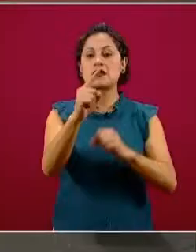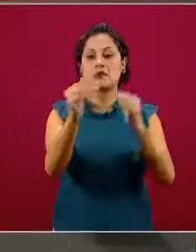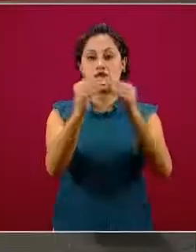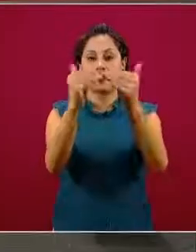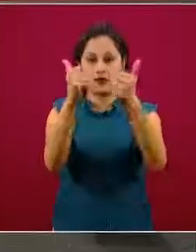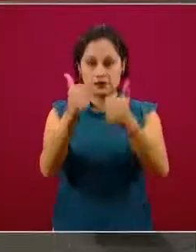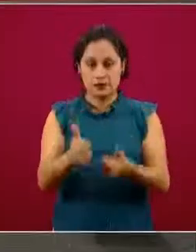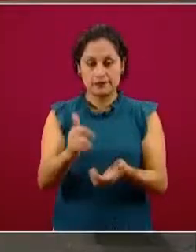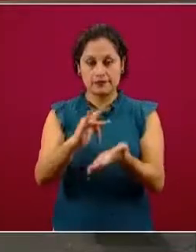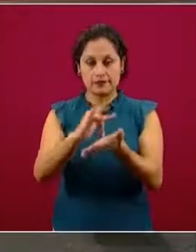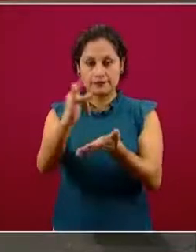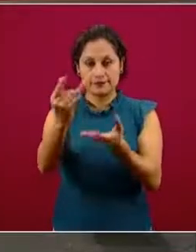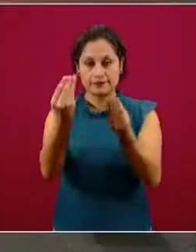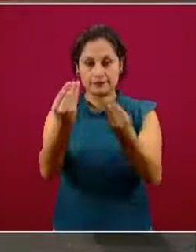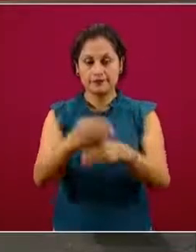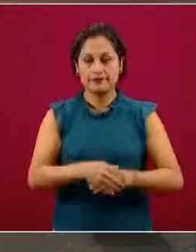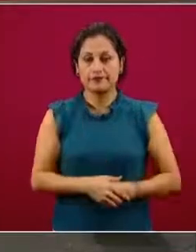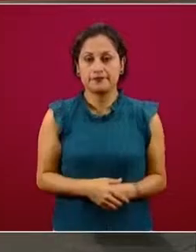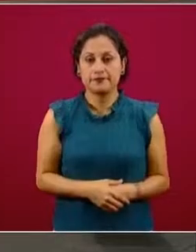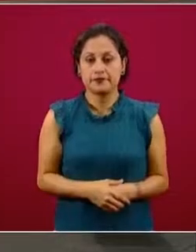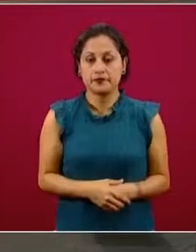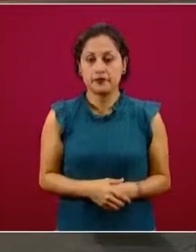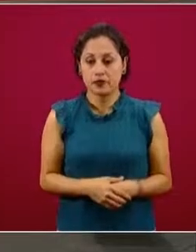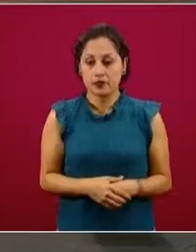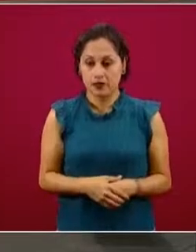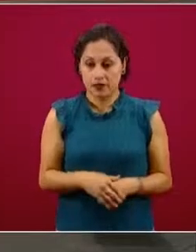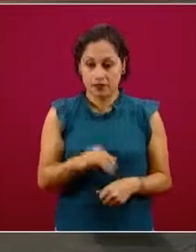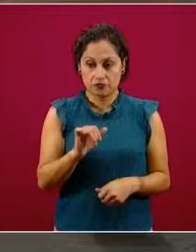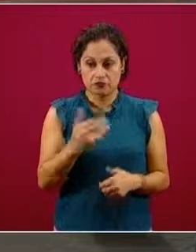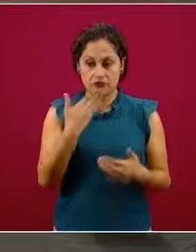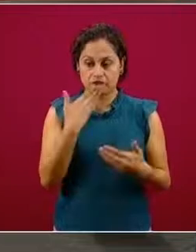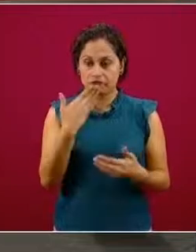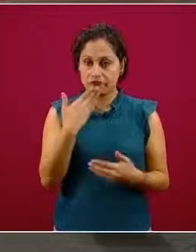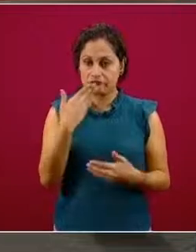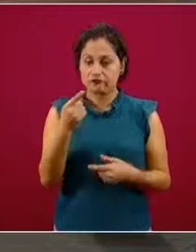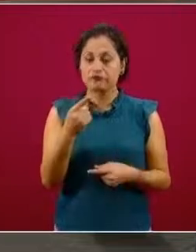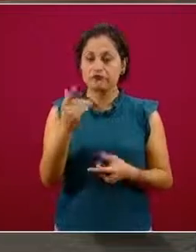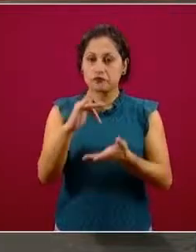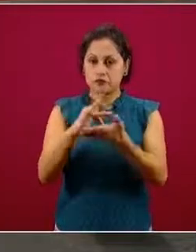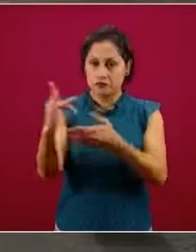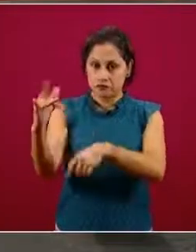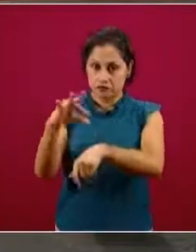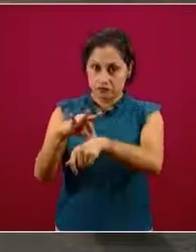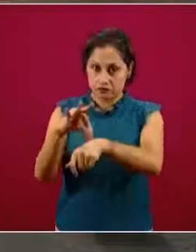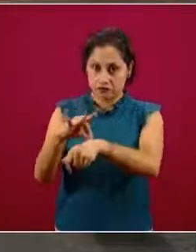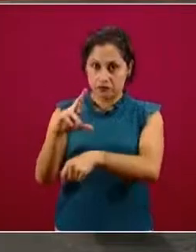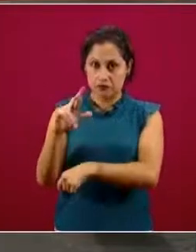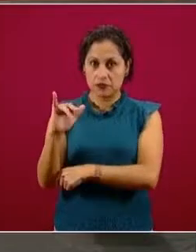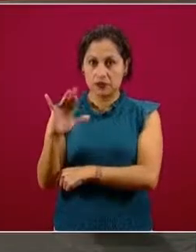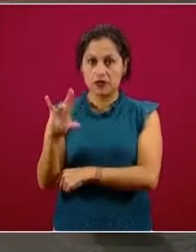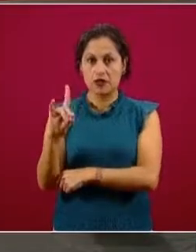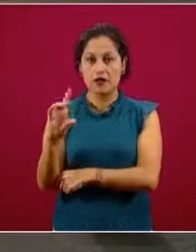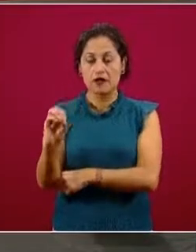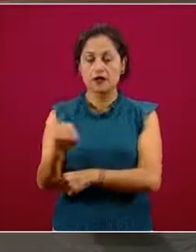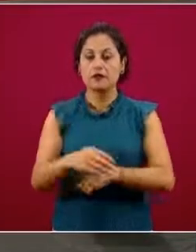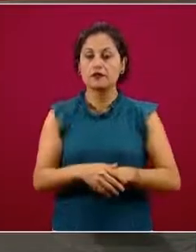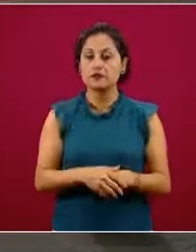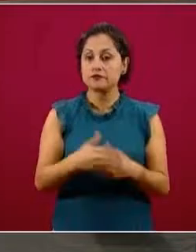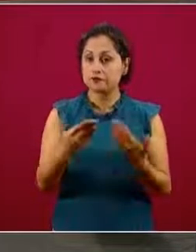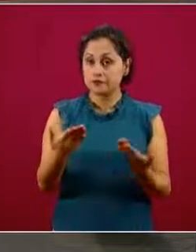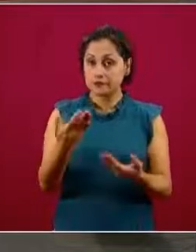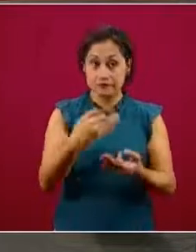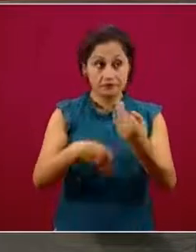Muchas gracias. Muy bien, gracias, doctor Ricardo Cortés. Ahí solo para que todos